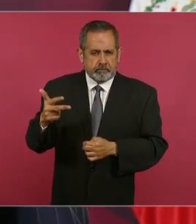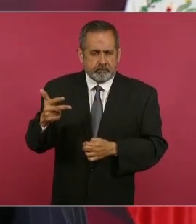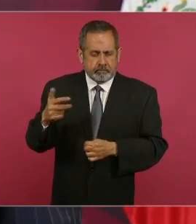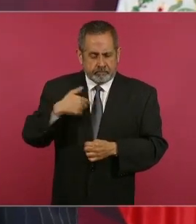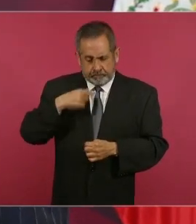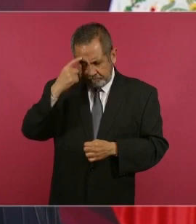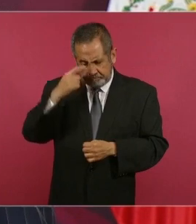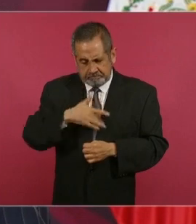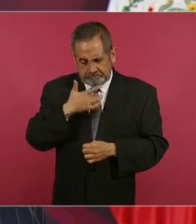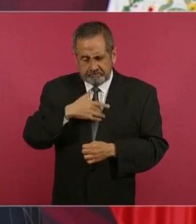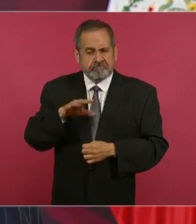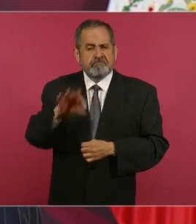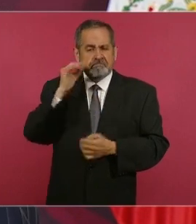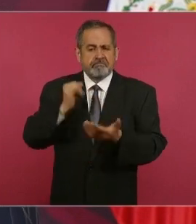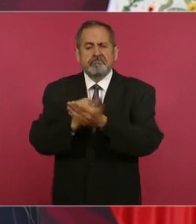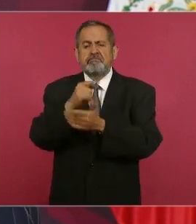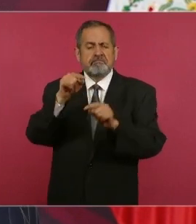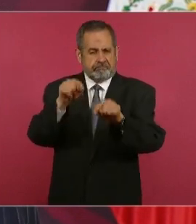Escogí ahí